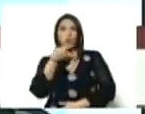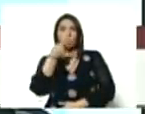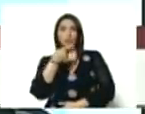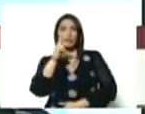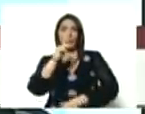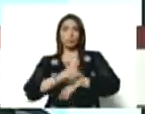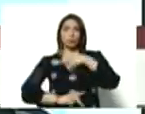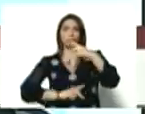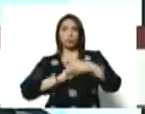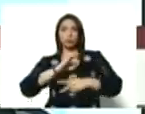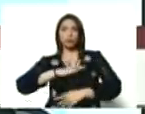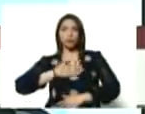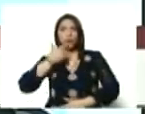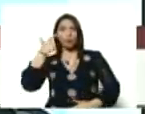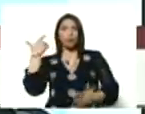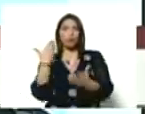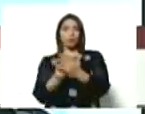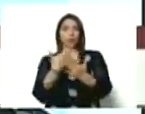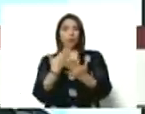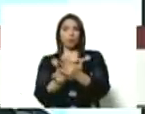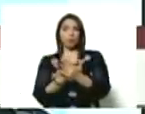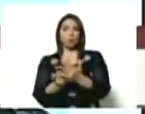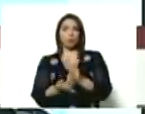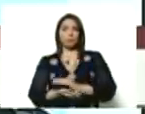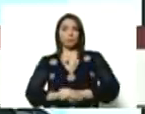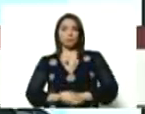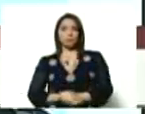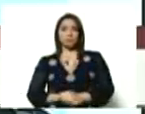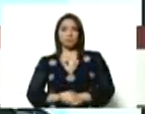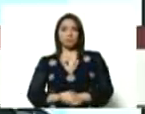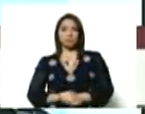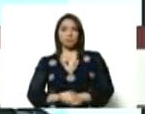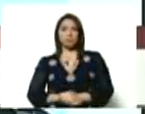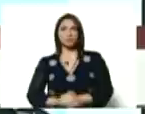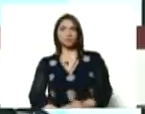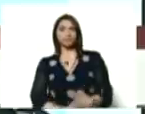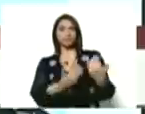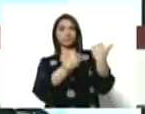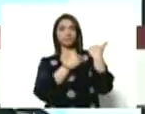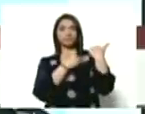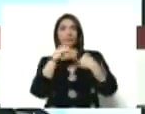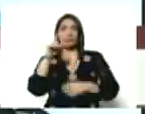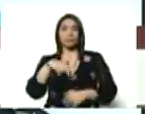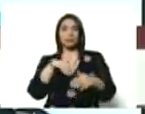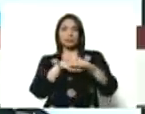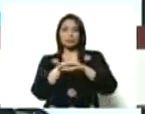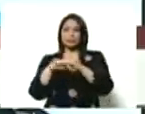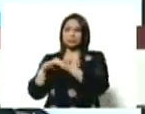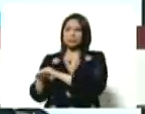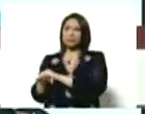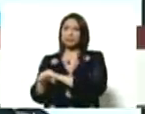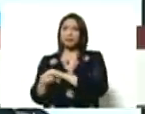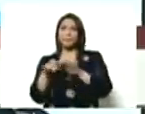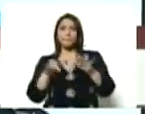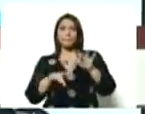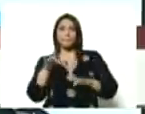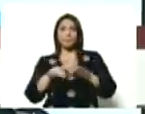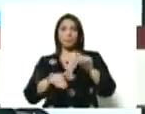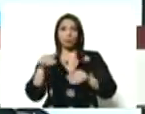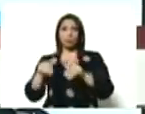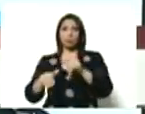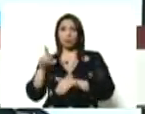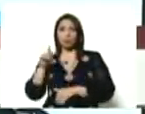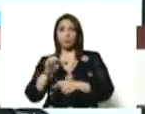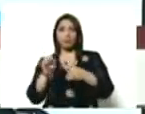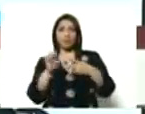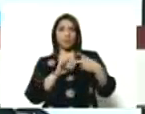producción puedan comprobar que el software que auditaron es el que se está cargando en las máquinas de votación. Un elemento importante